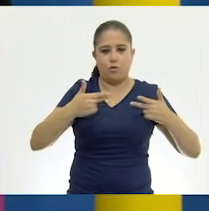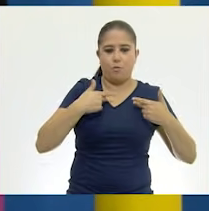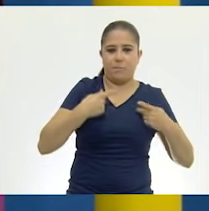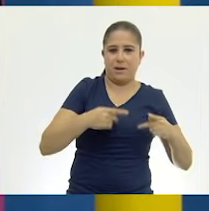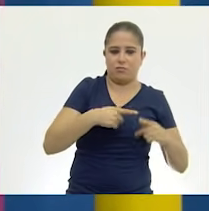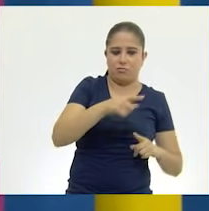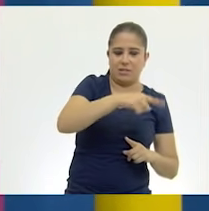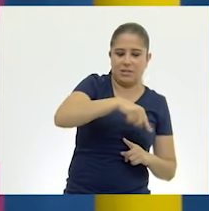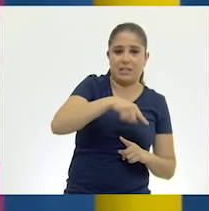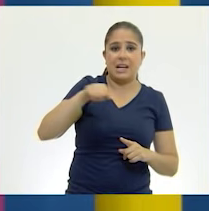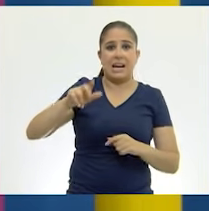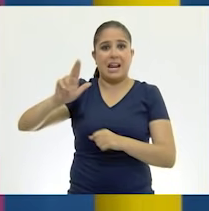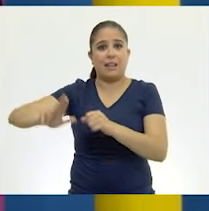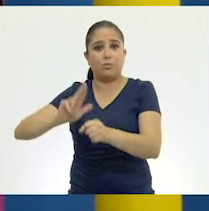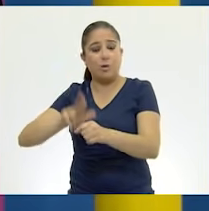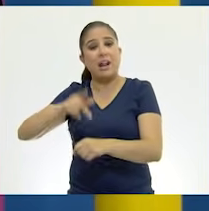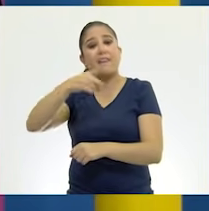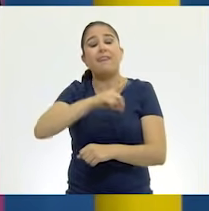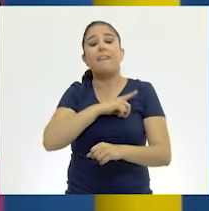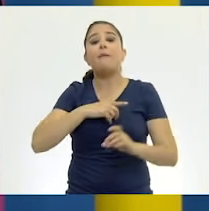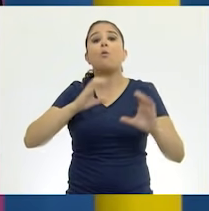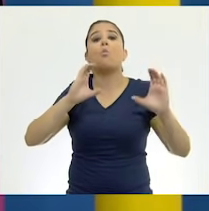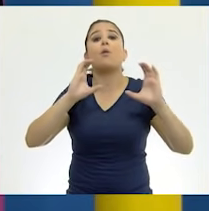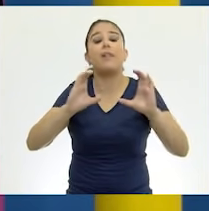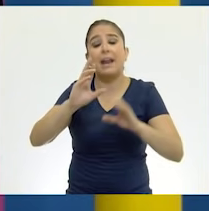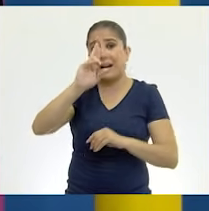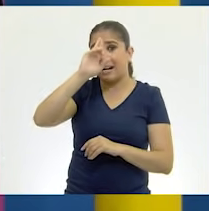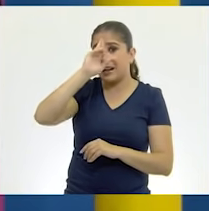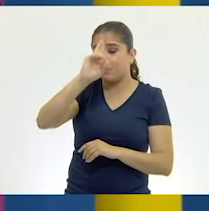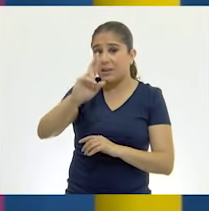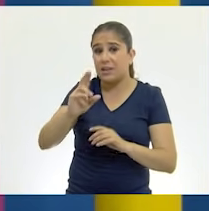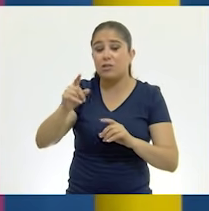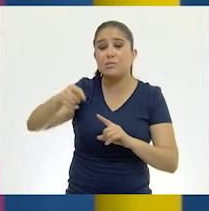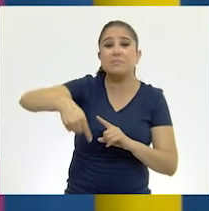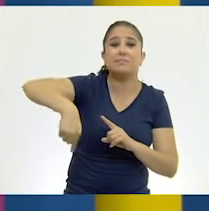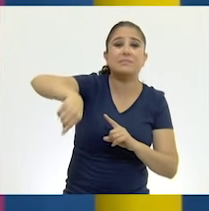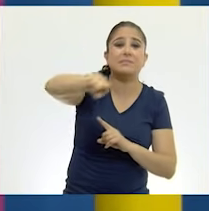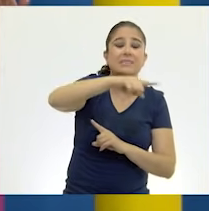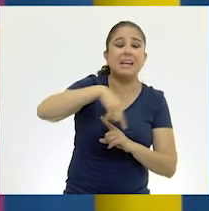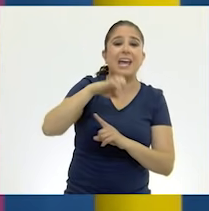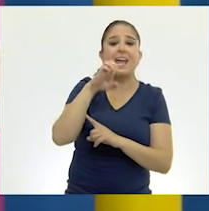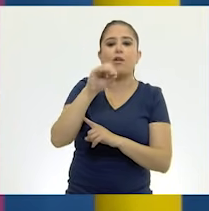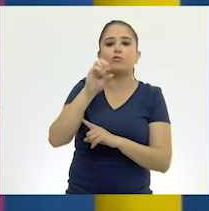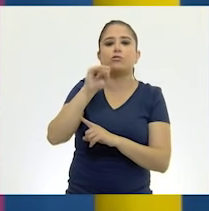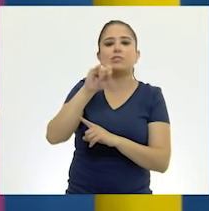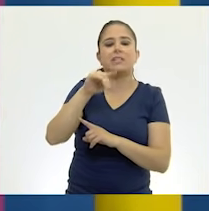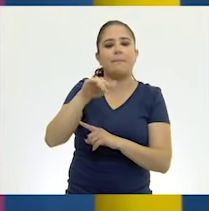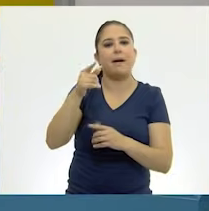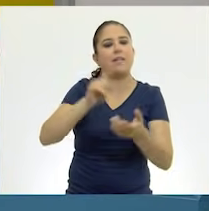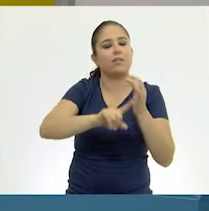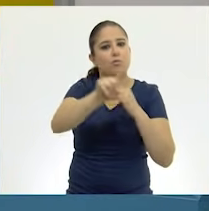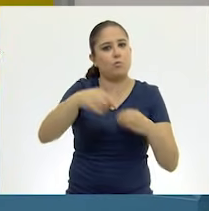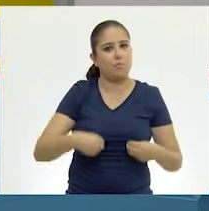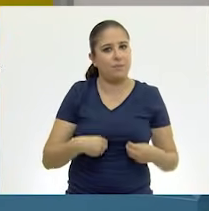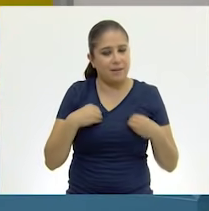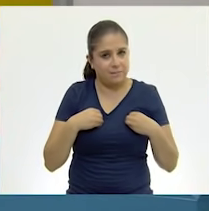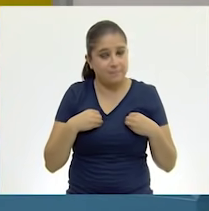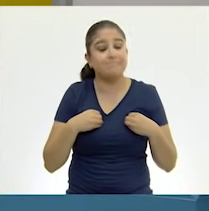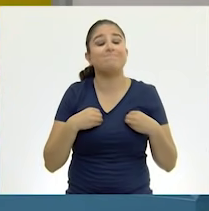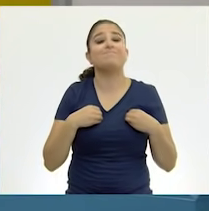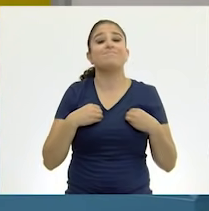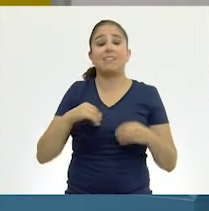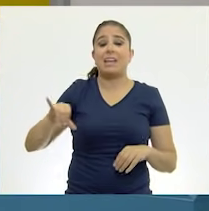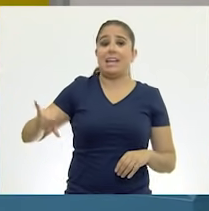naturaleza, debemos cuidar, respetar y proteger el ecosistema en el que vivimos. Es